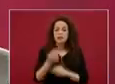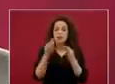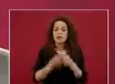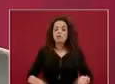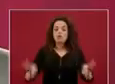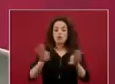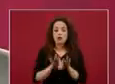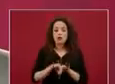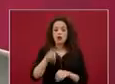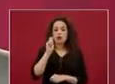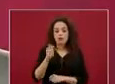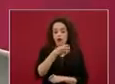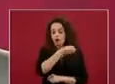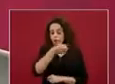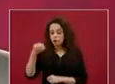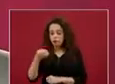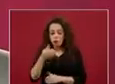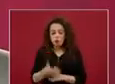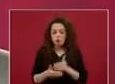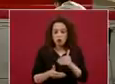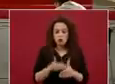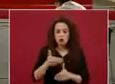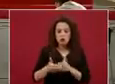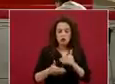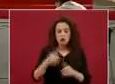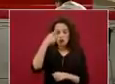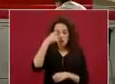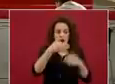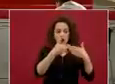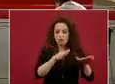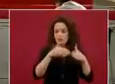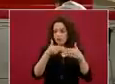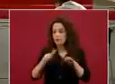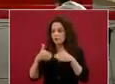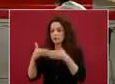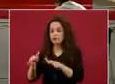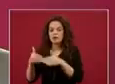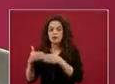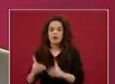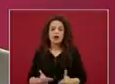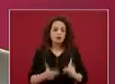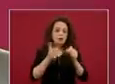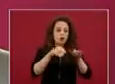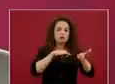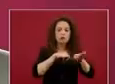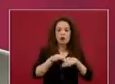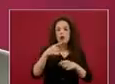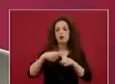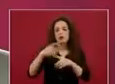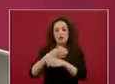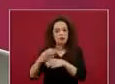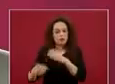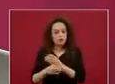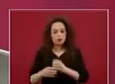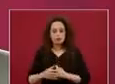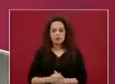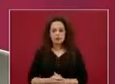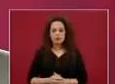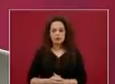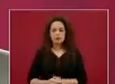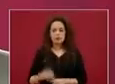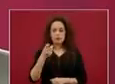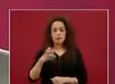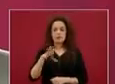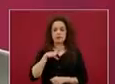muy ordenado el proceso de desconfinamiento, seguir todas estas recomendaciones que decimos continuamente que están en los materiales de promoción de